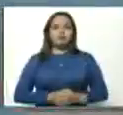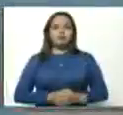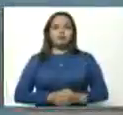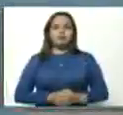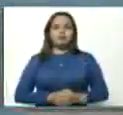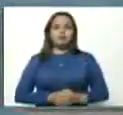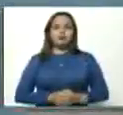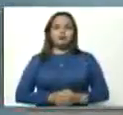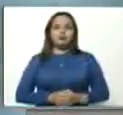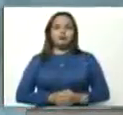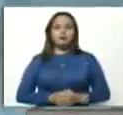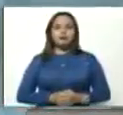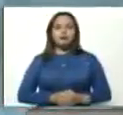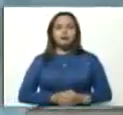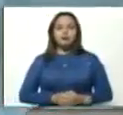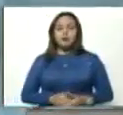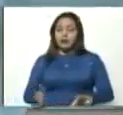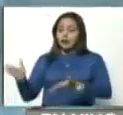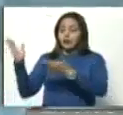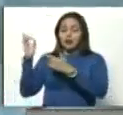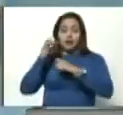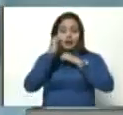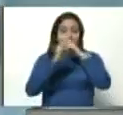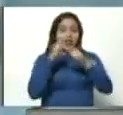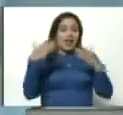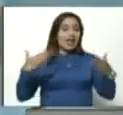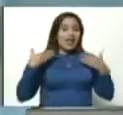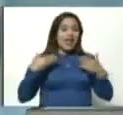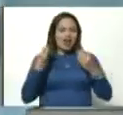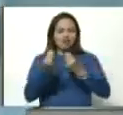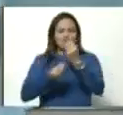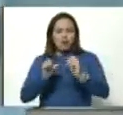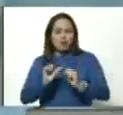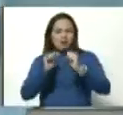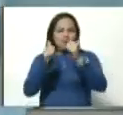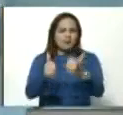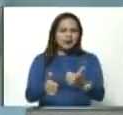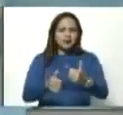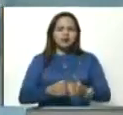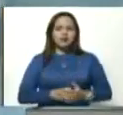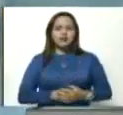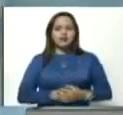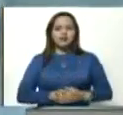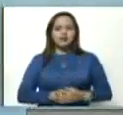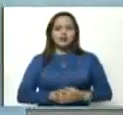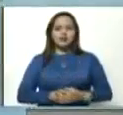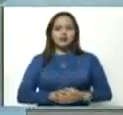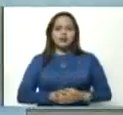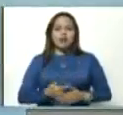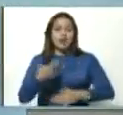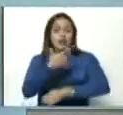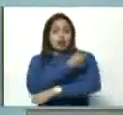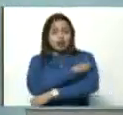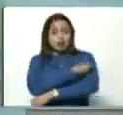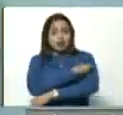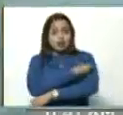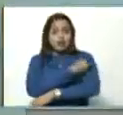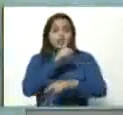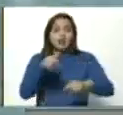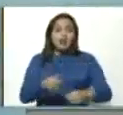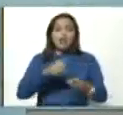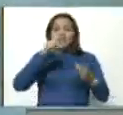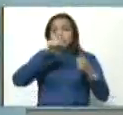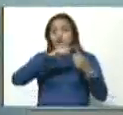Aquí. Y estas son las imágenes de la alegría, de cómo arranca este inicio de la vacunación, pero el